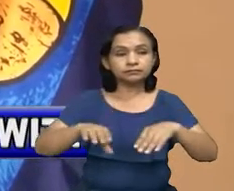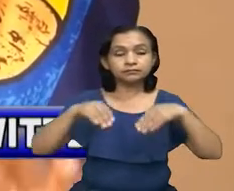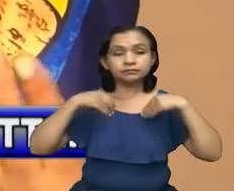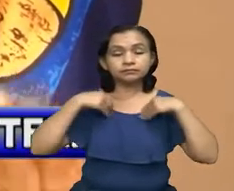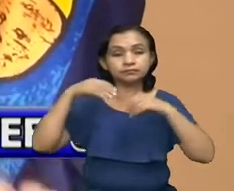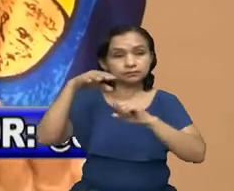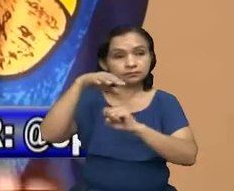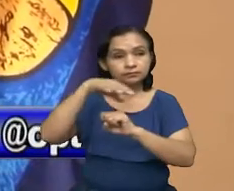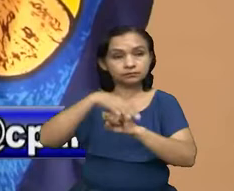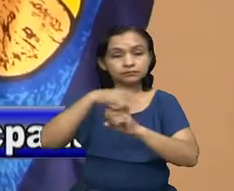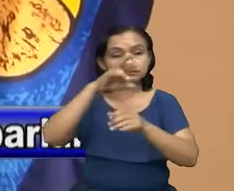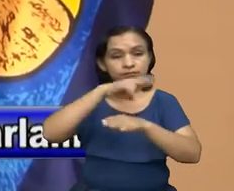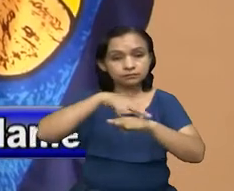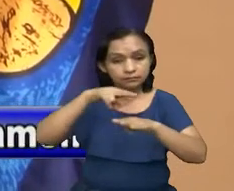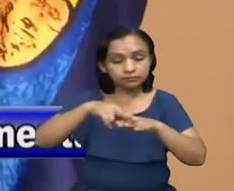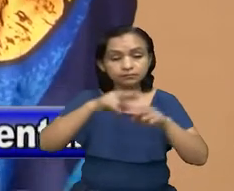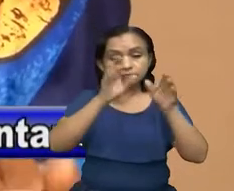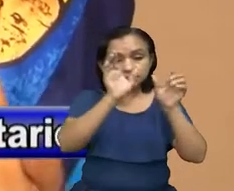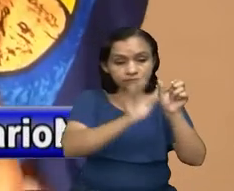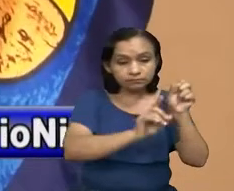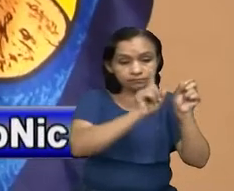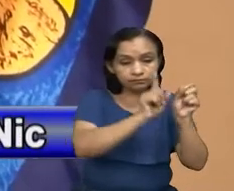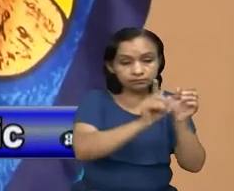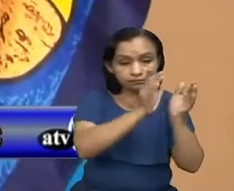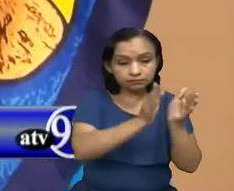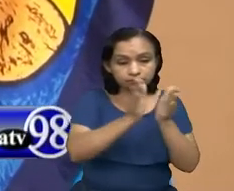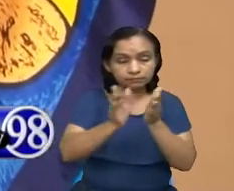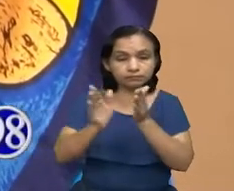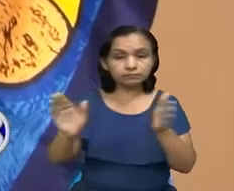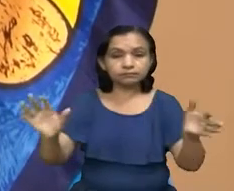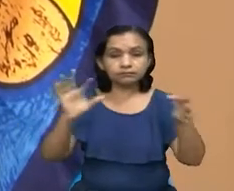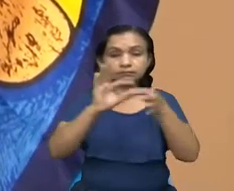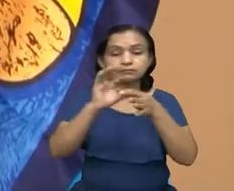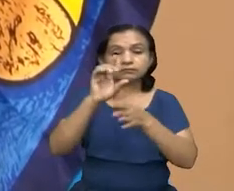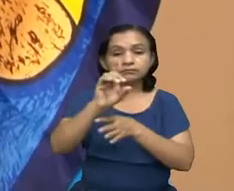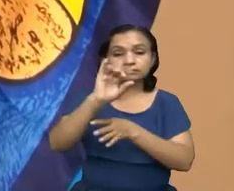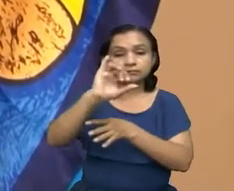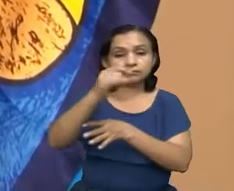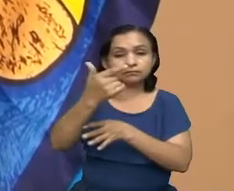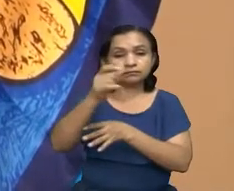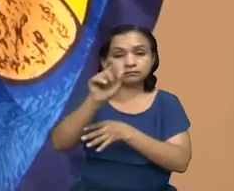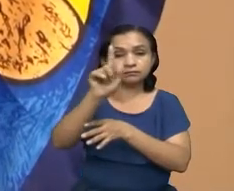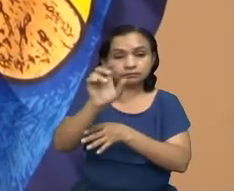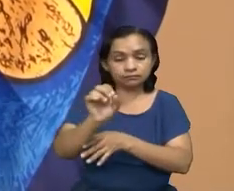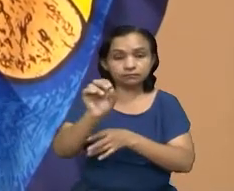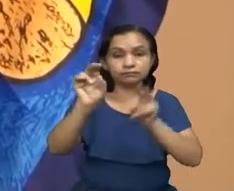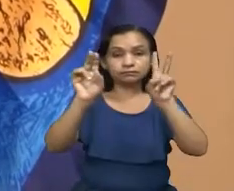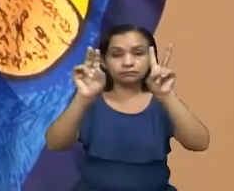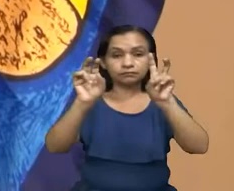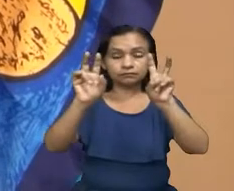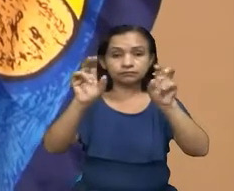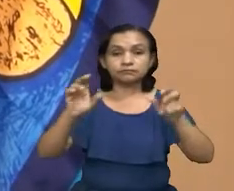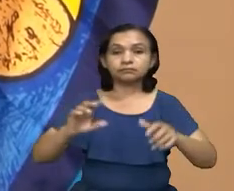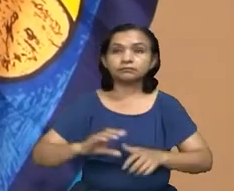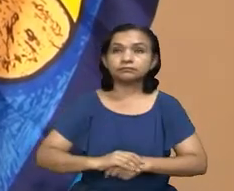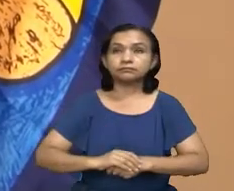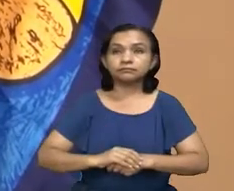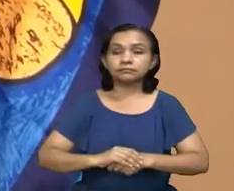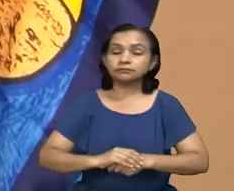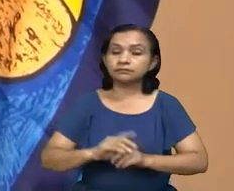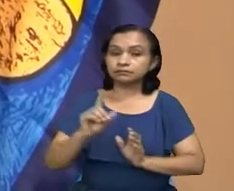comisión de norma por norma que formarán parte del digesto jurídico de esta materia. Y